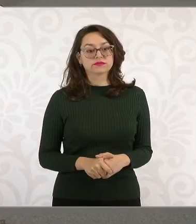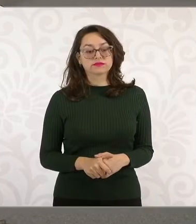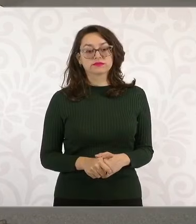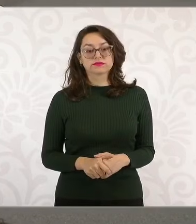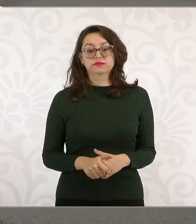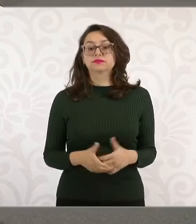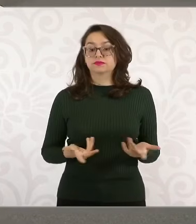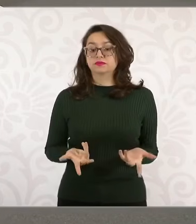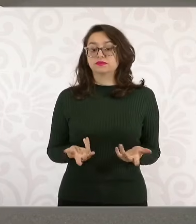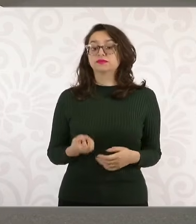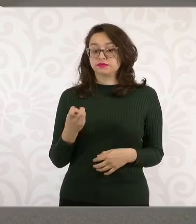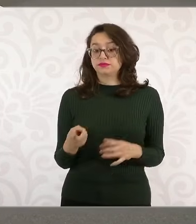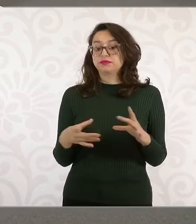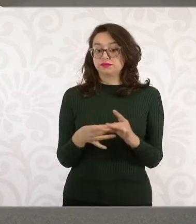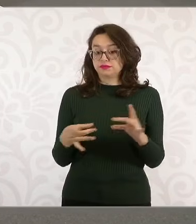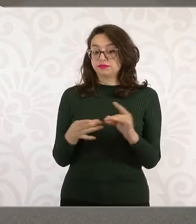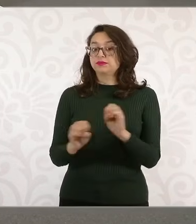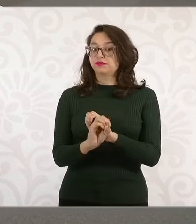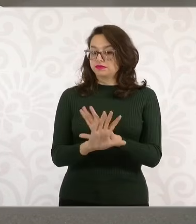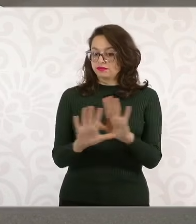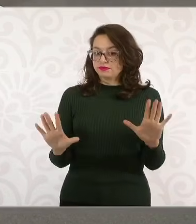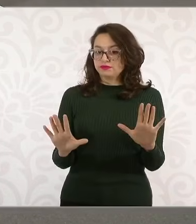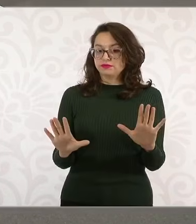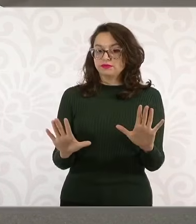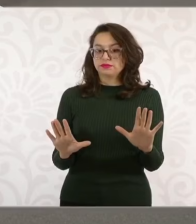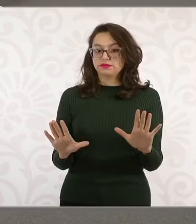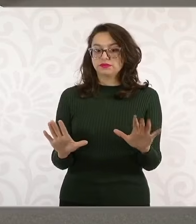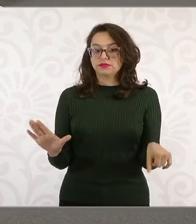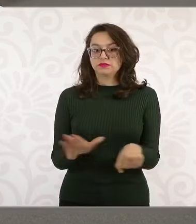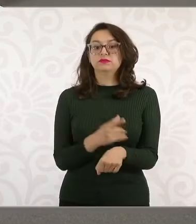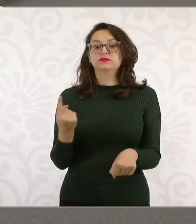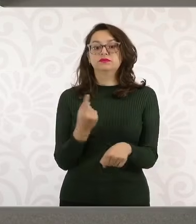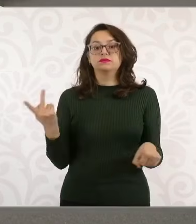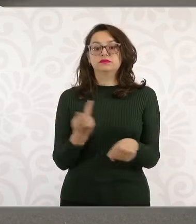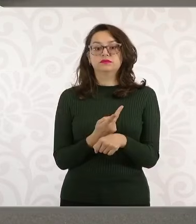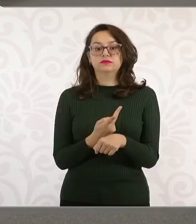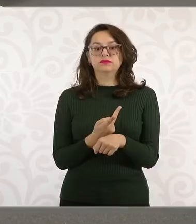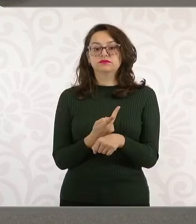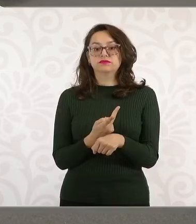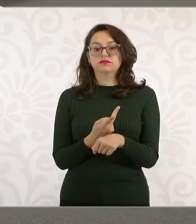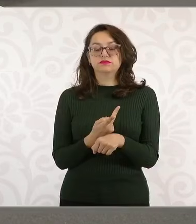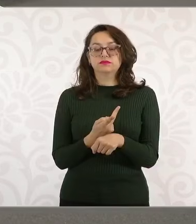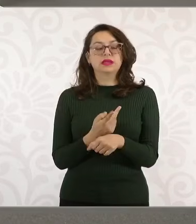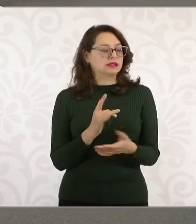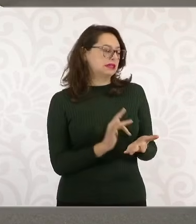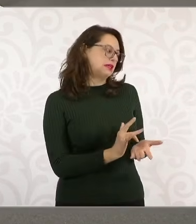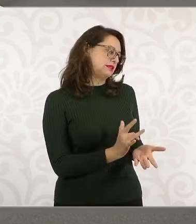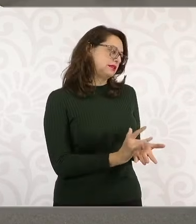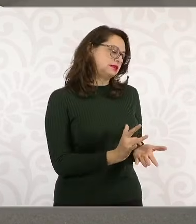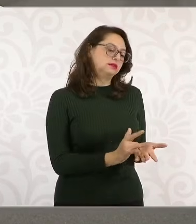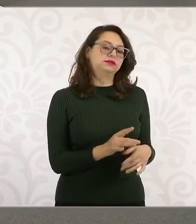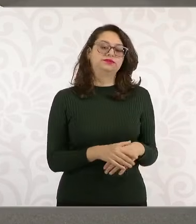Tiene que quedar muy claro porque además a algunos comentócratas, gracias secretaria,